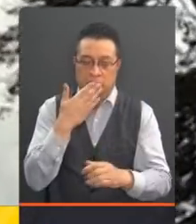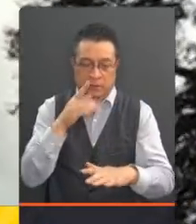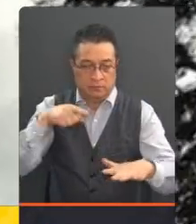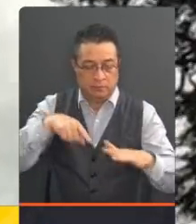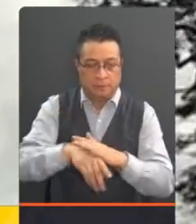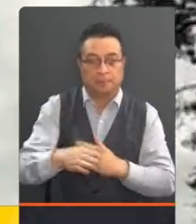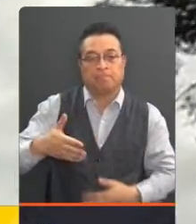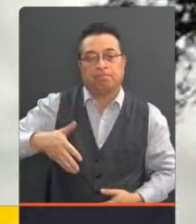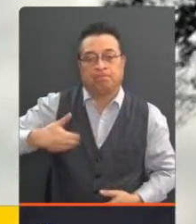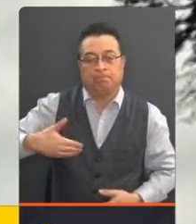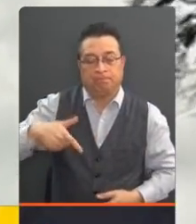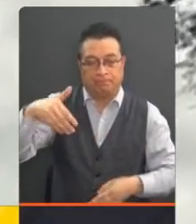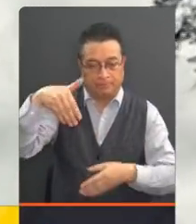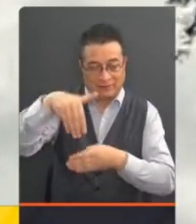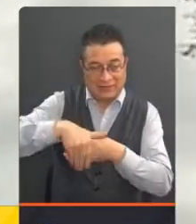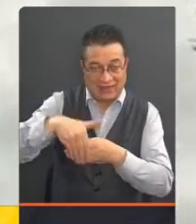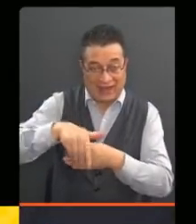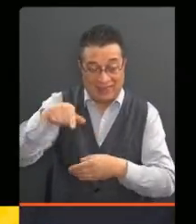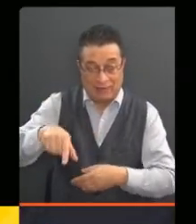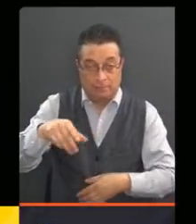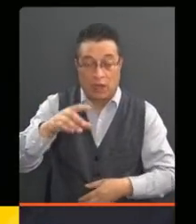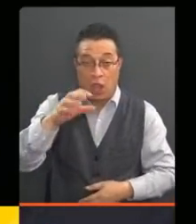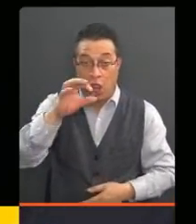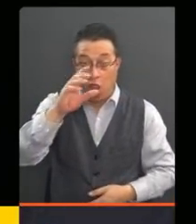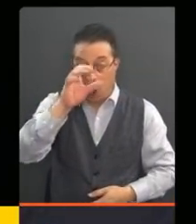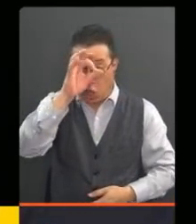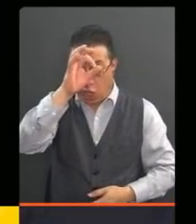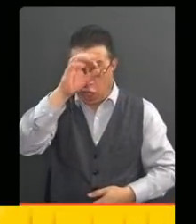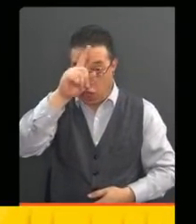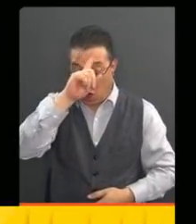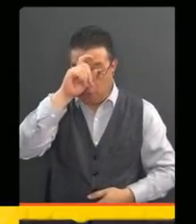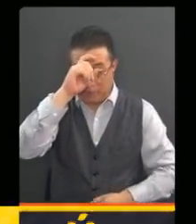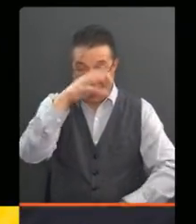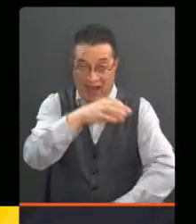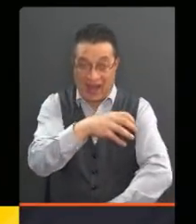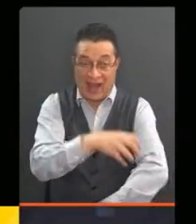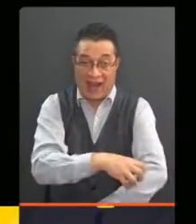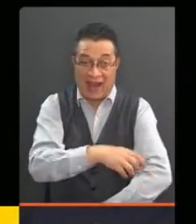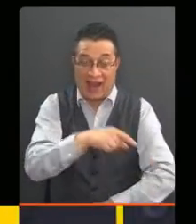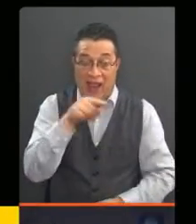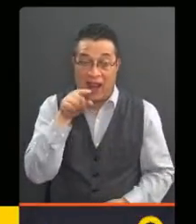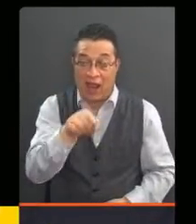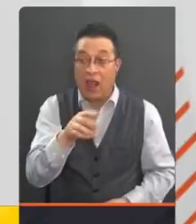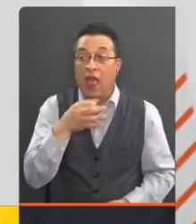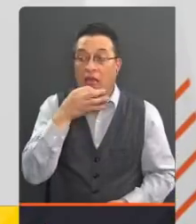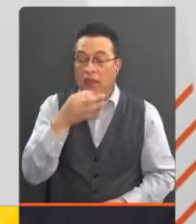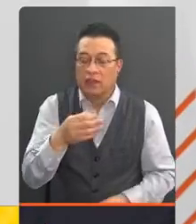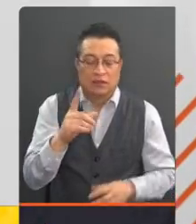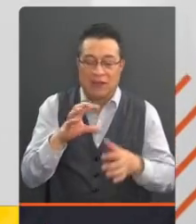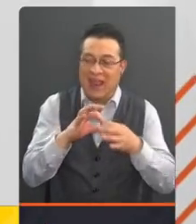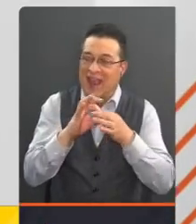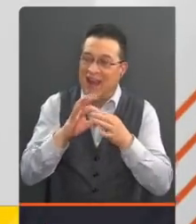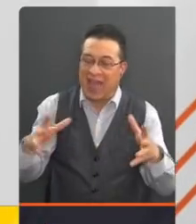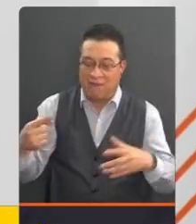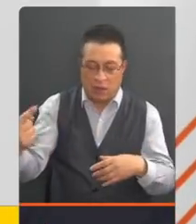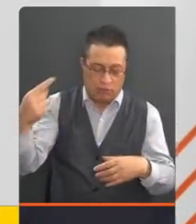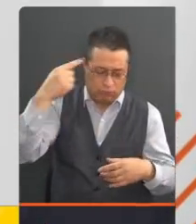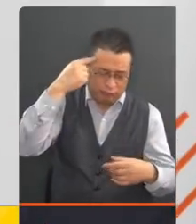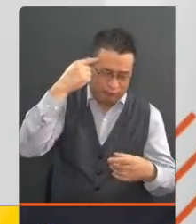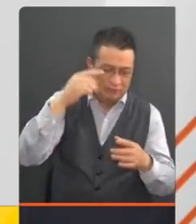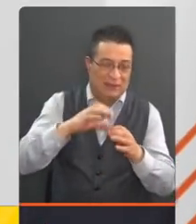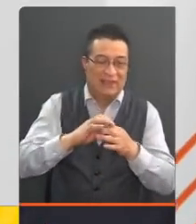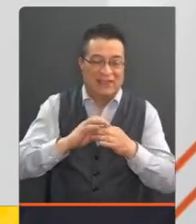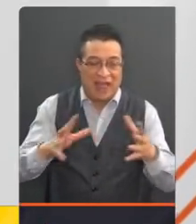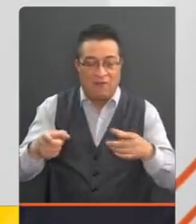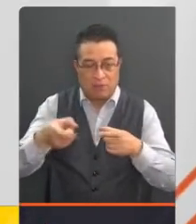durante la tarde, el Hospital Regional de Temuco informó que segundo Catril no resistió las graves lesiones en su cabeza provocada por